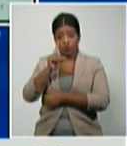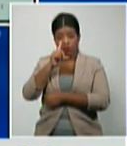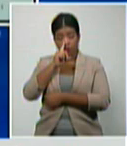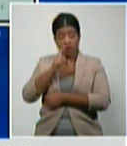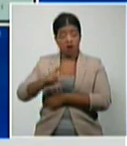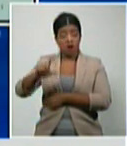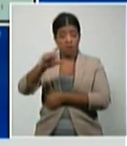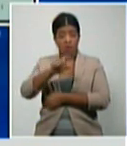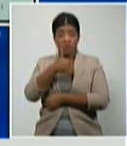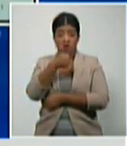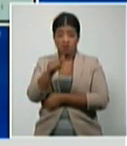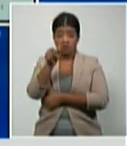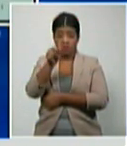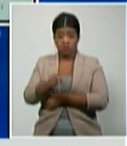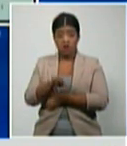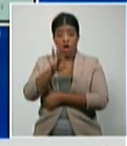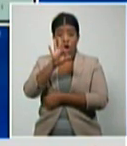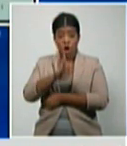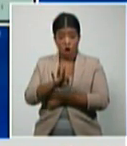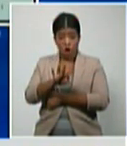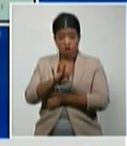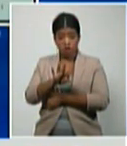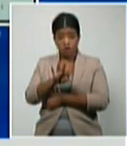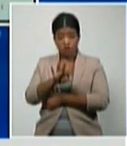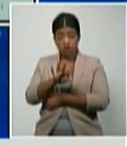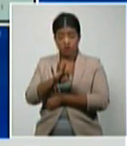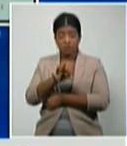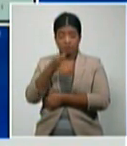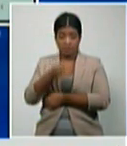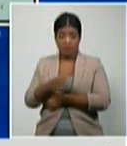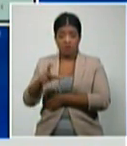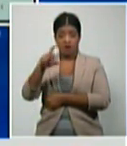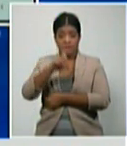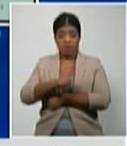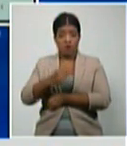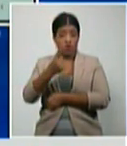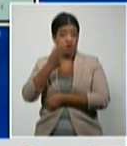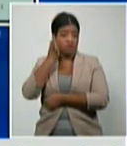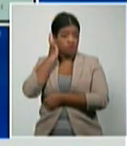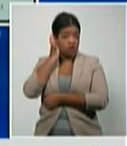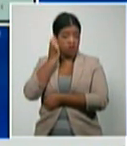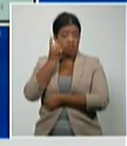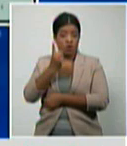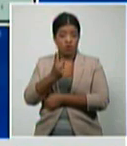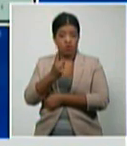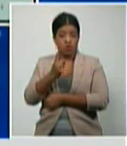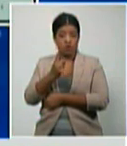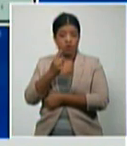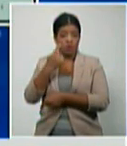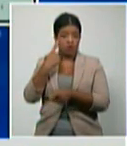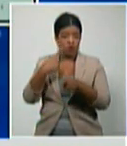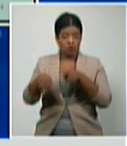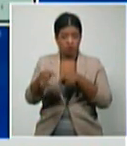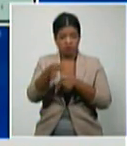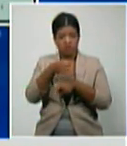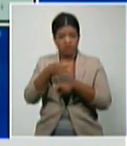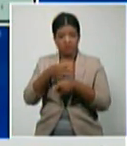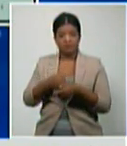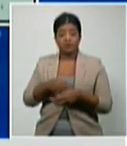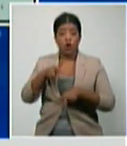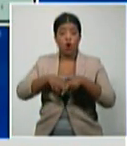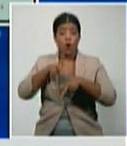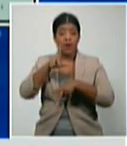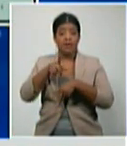Camagüey, 1 de Florida y 1 de Nuevitas. Holguín 3 del municipio Cabecera. Santiago